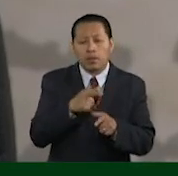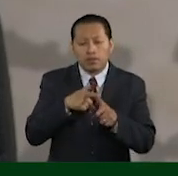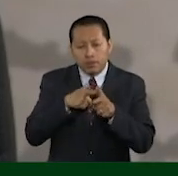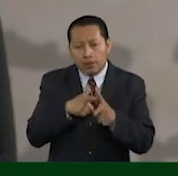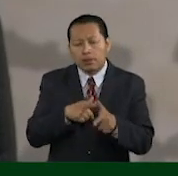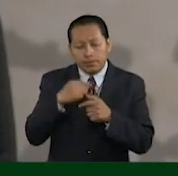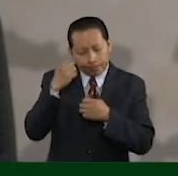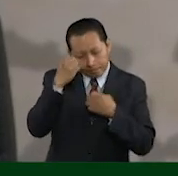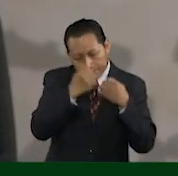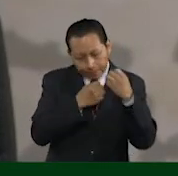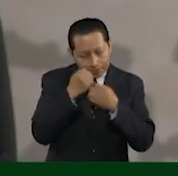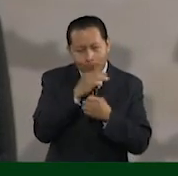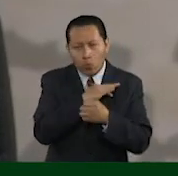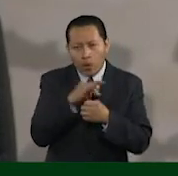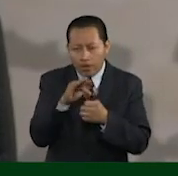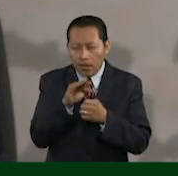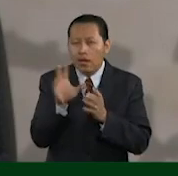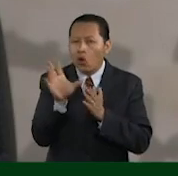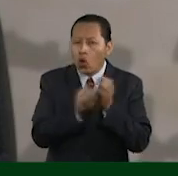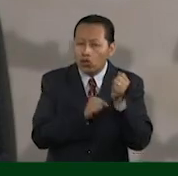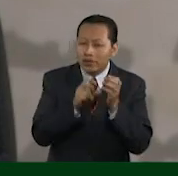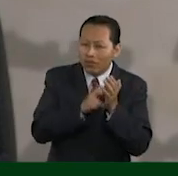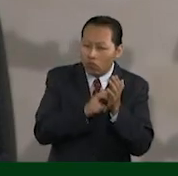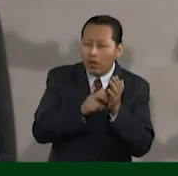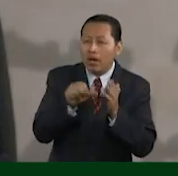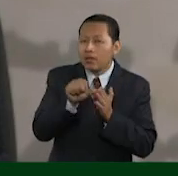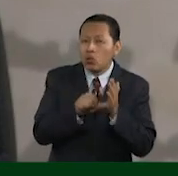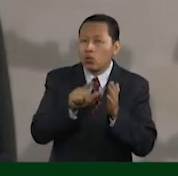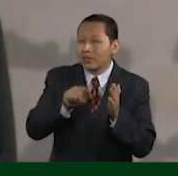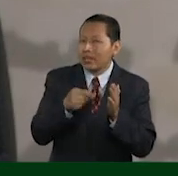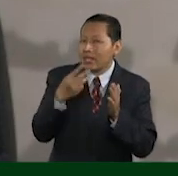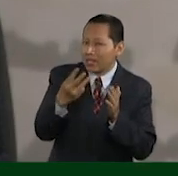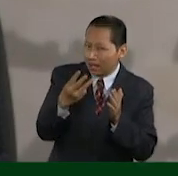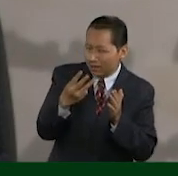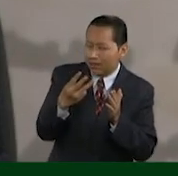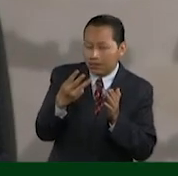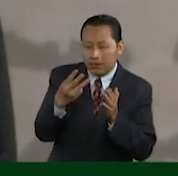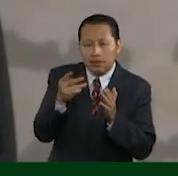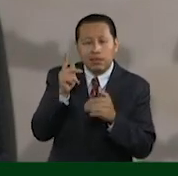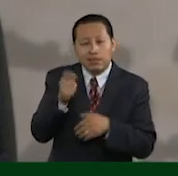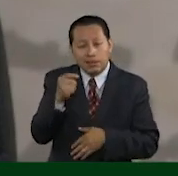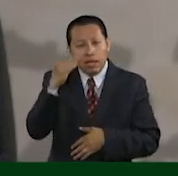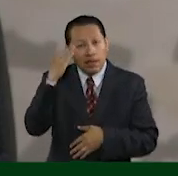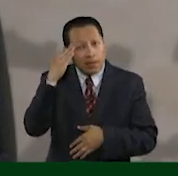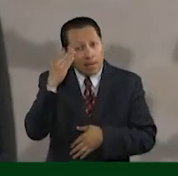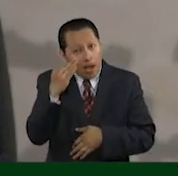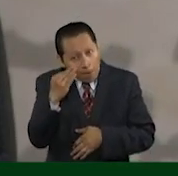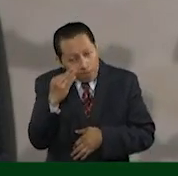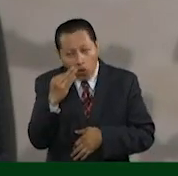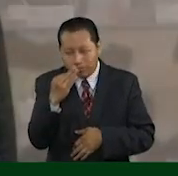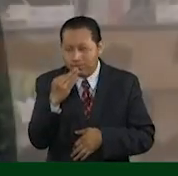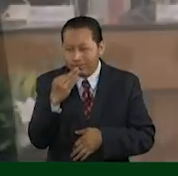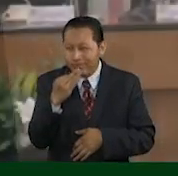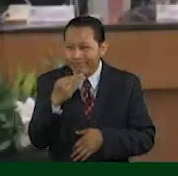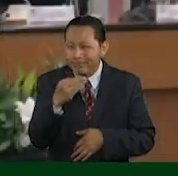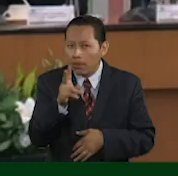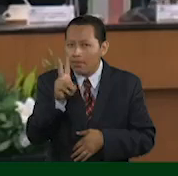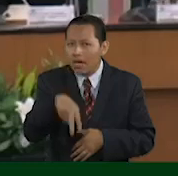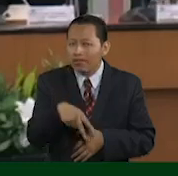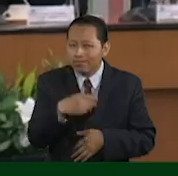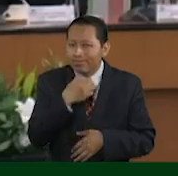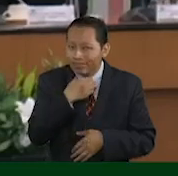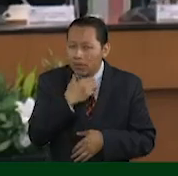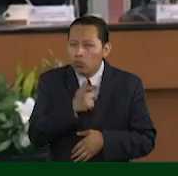el análisis de la reforma constitucional al artículo 73. El tiempo es acotado y se requiere un